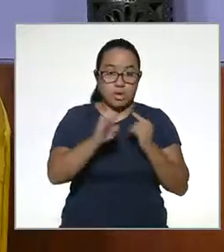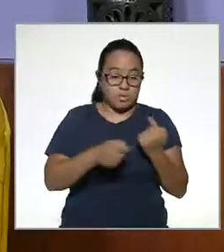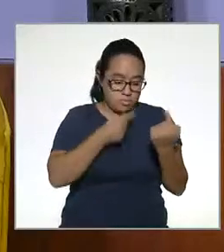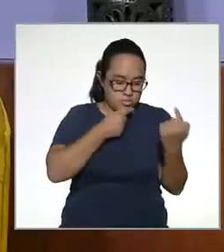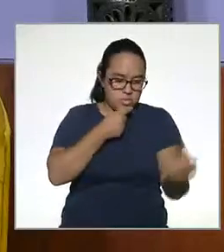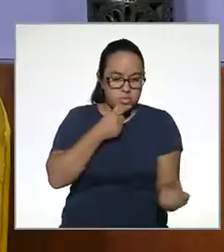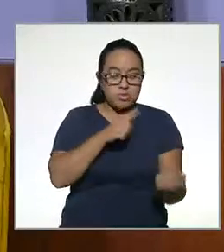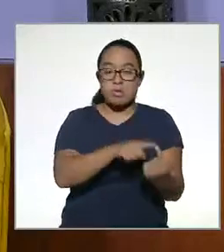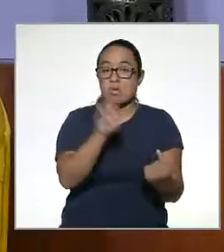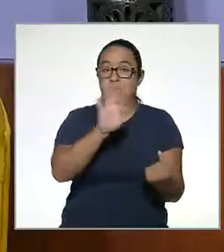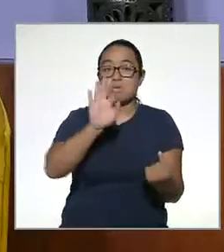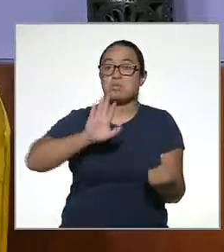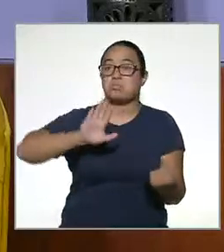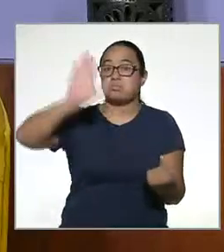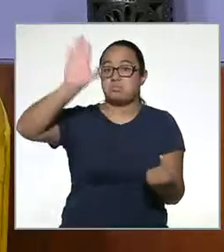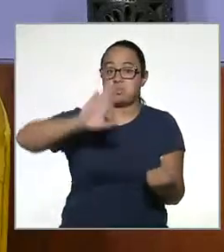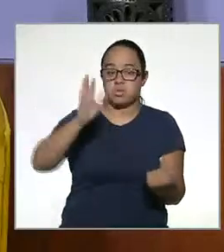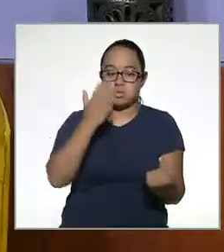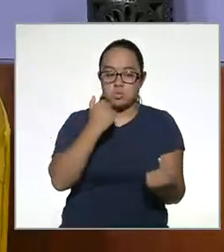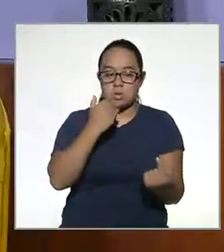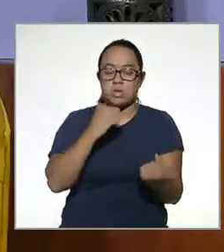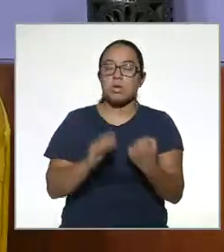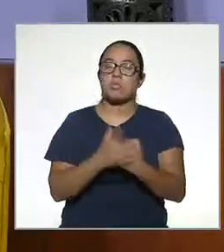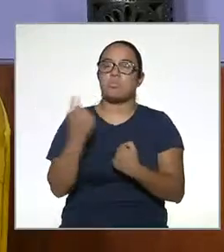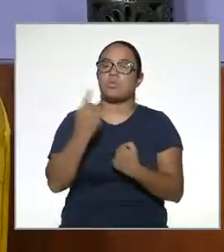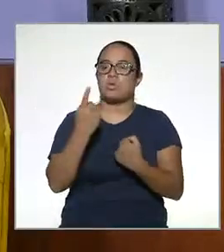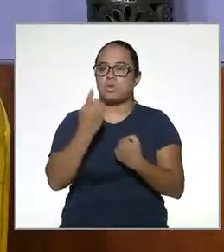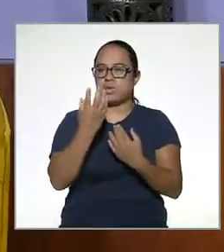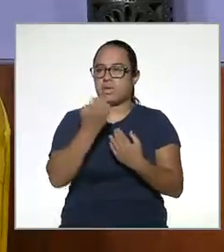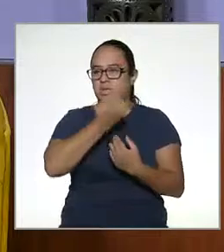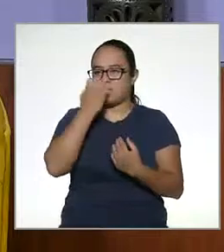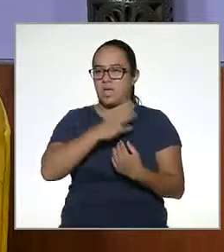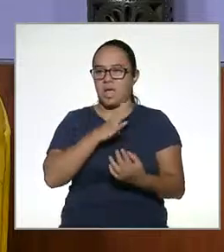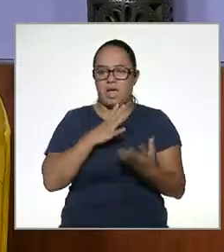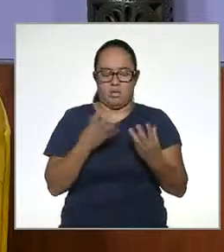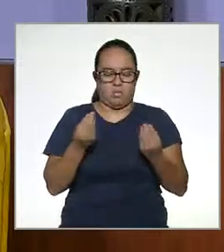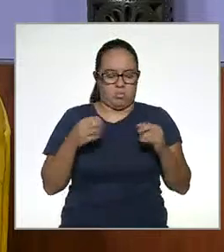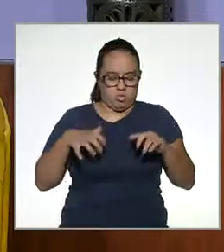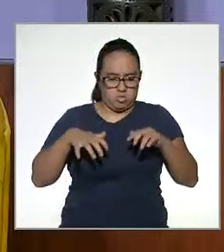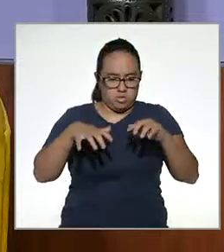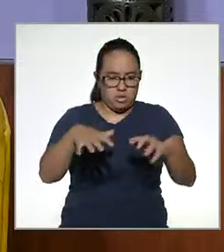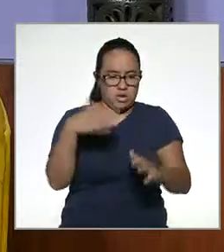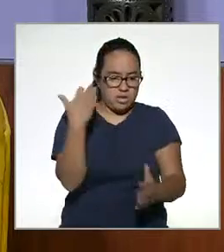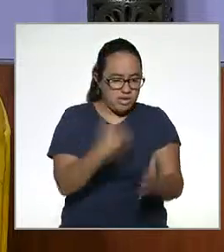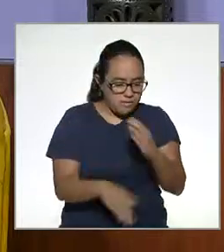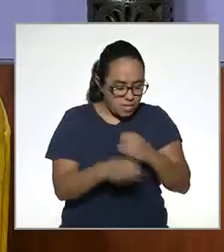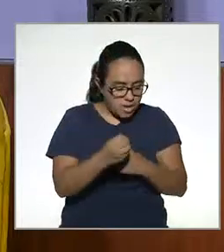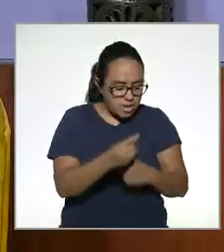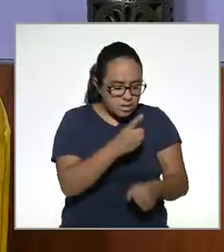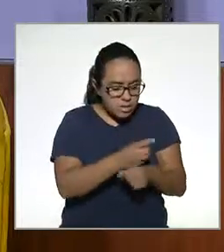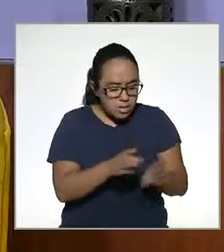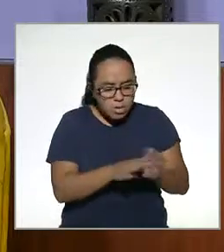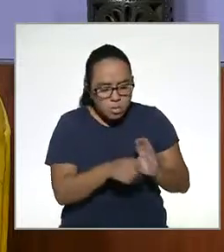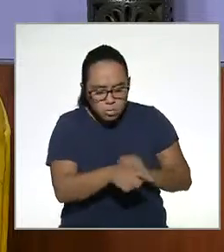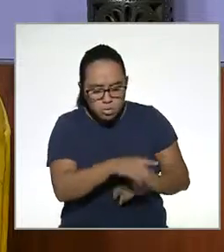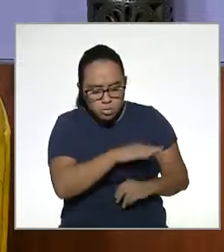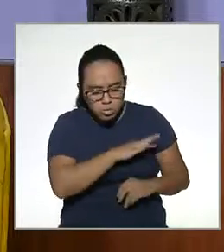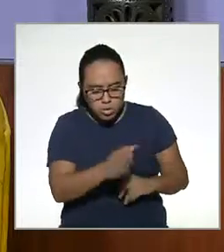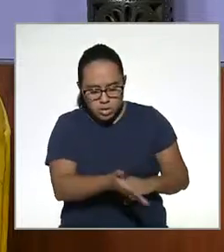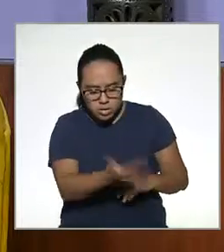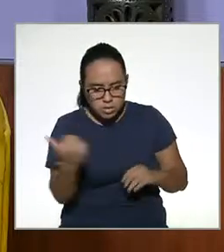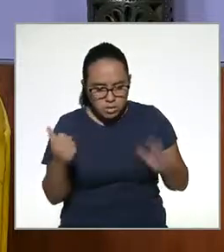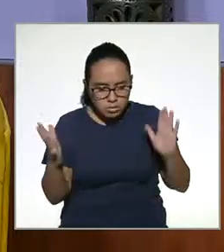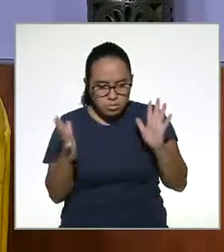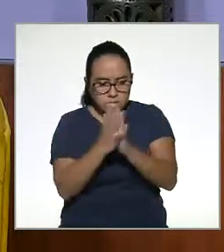eventualmente no participa, pues, por ejemplo, la escuela es masiva y eventualmente no se le da la oportunidad de ver cómo ese niño puede participar. ¿Cómo hago